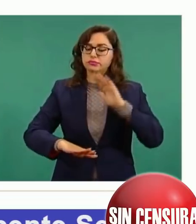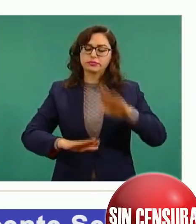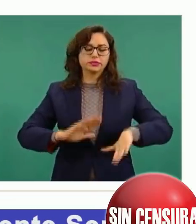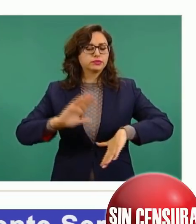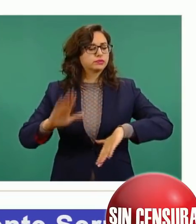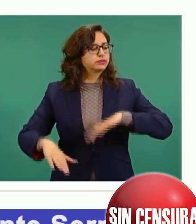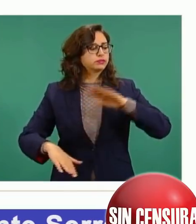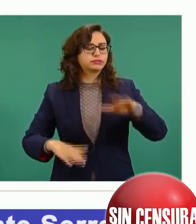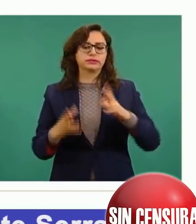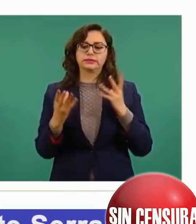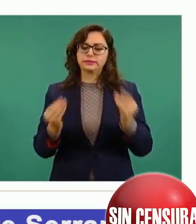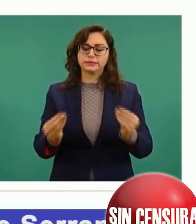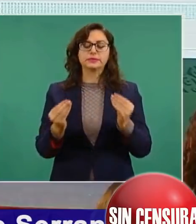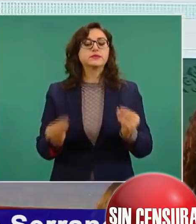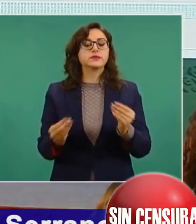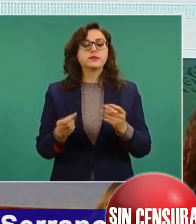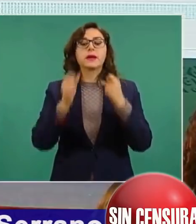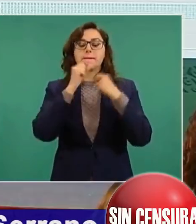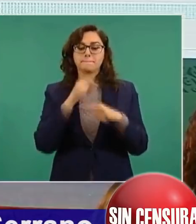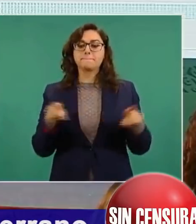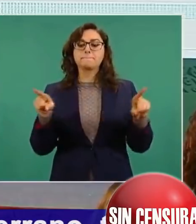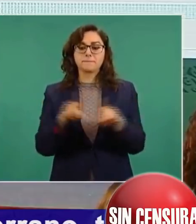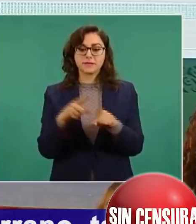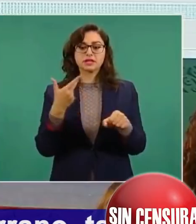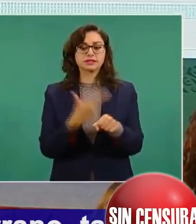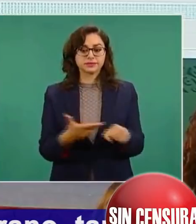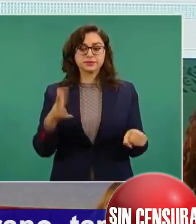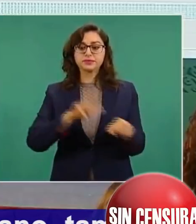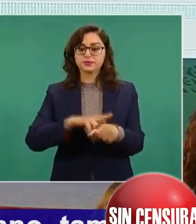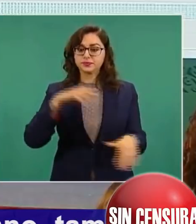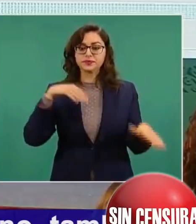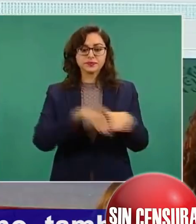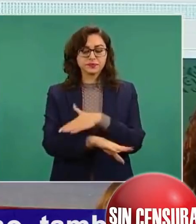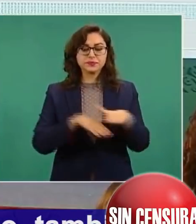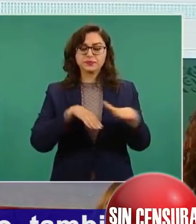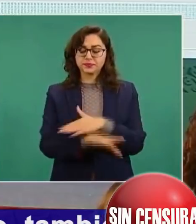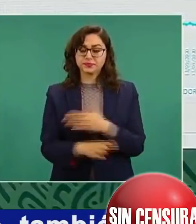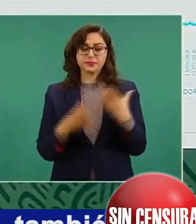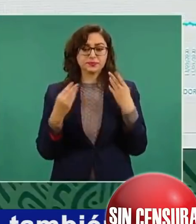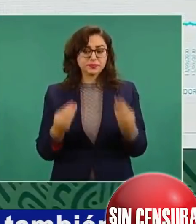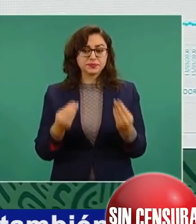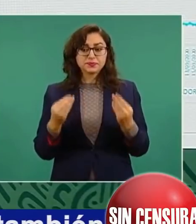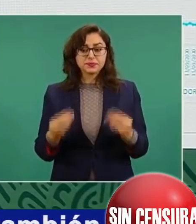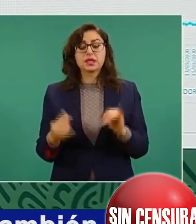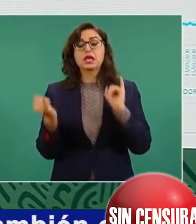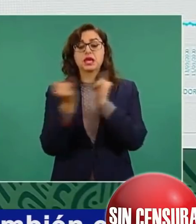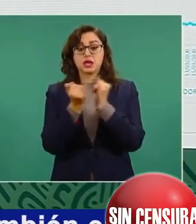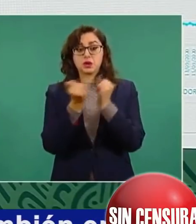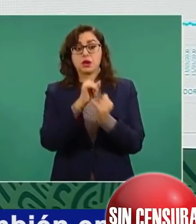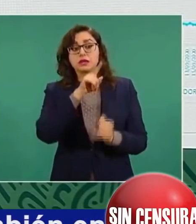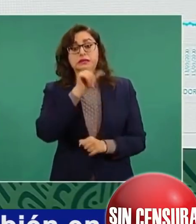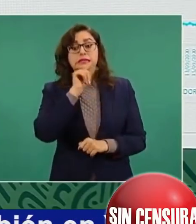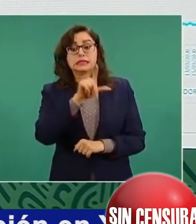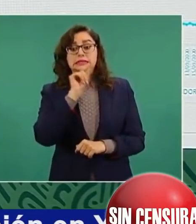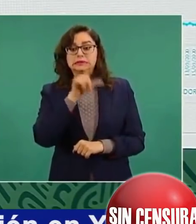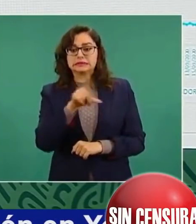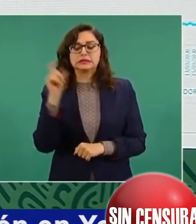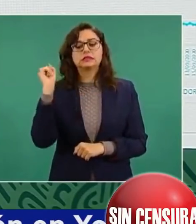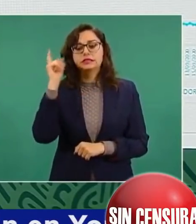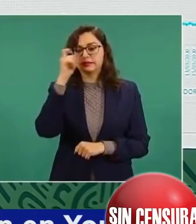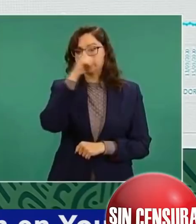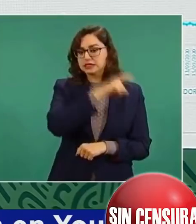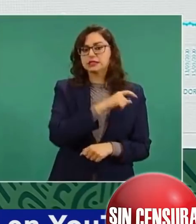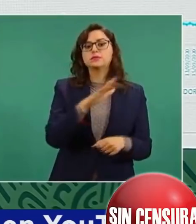La siguiente, lo mismo que la hospitalización. Entonces también en Jalisco existe el reto de la